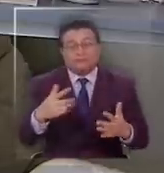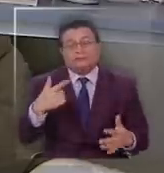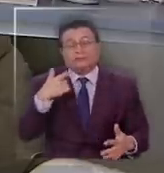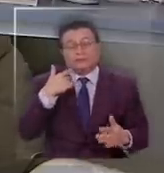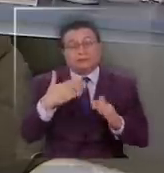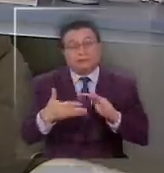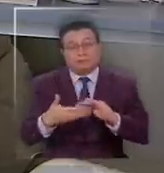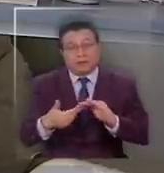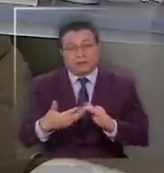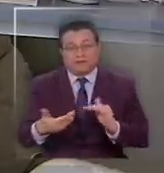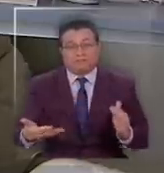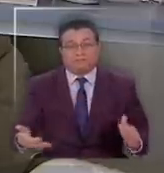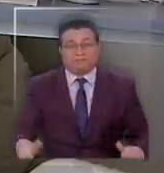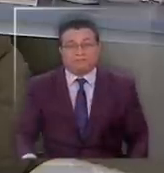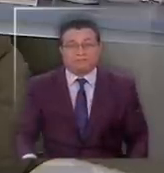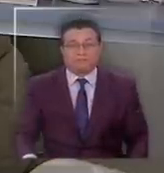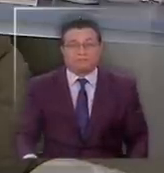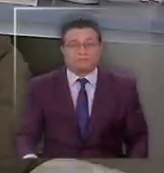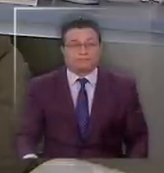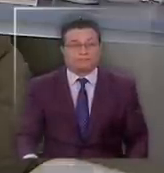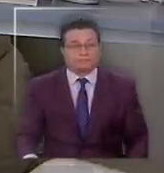enfermedad.